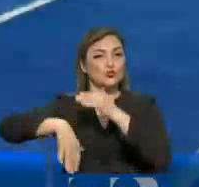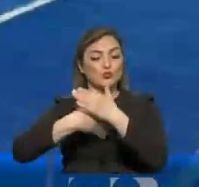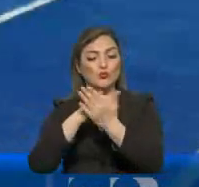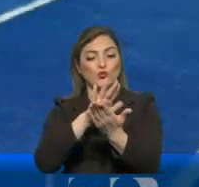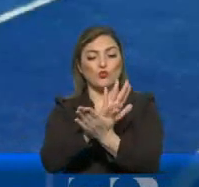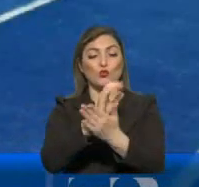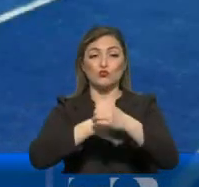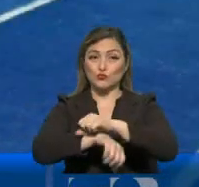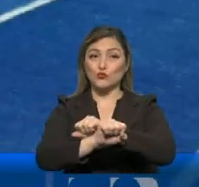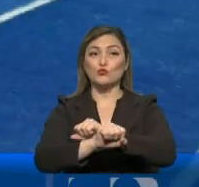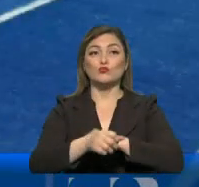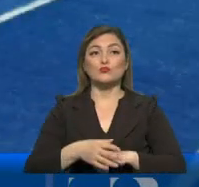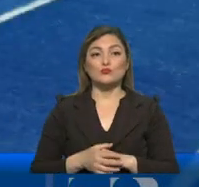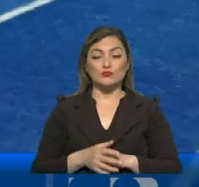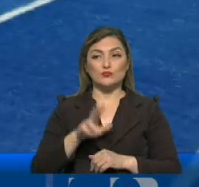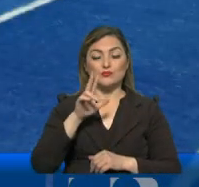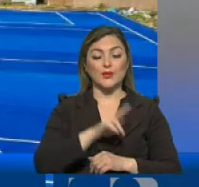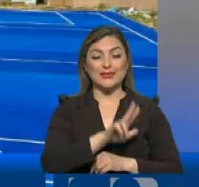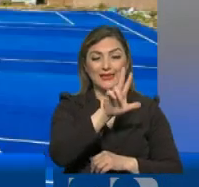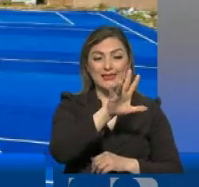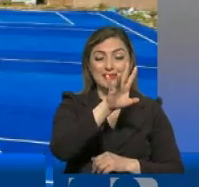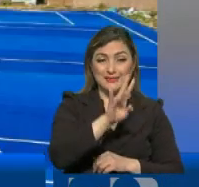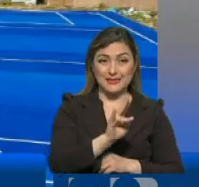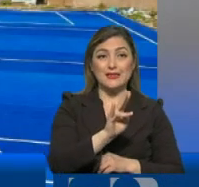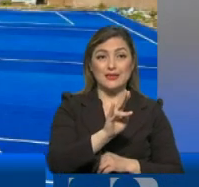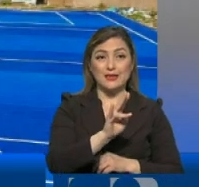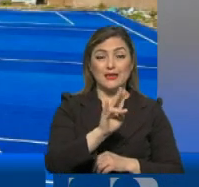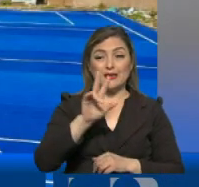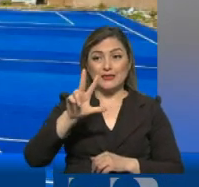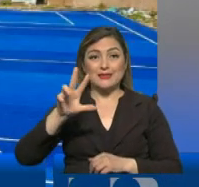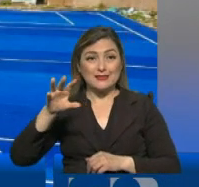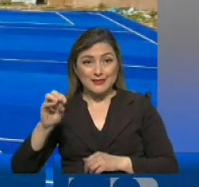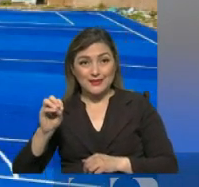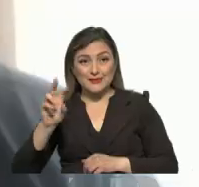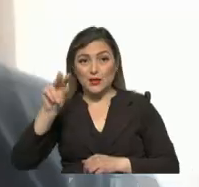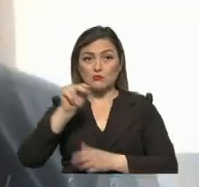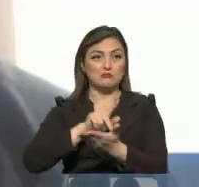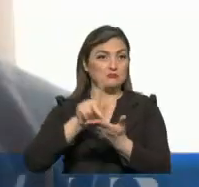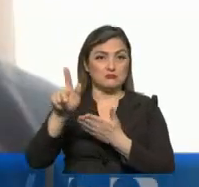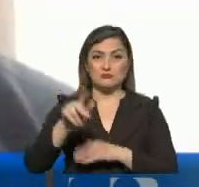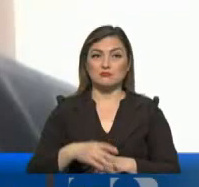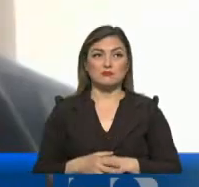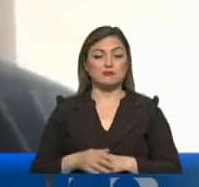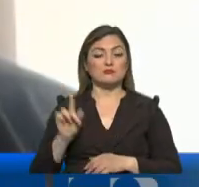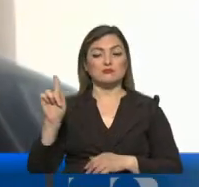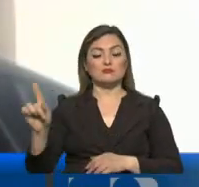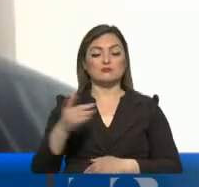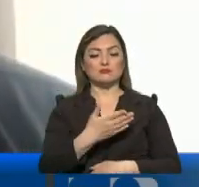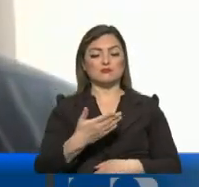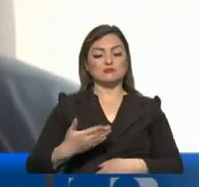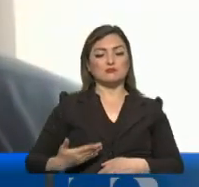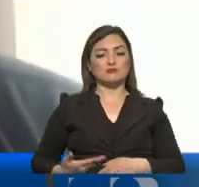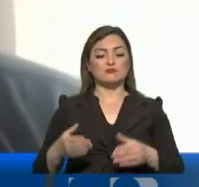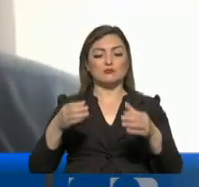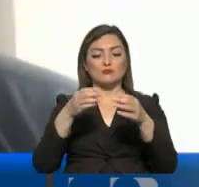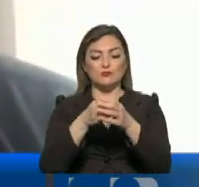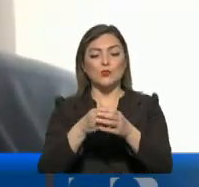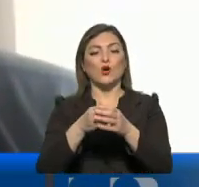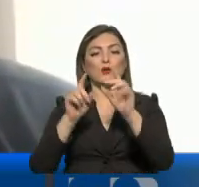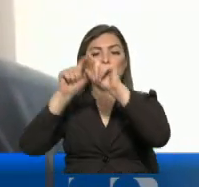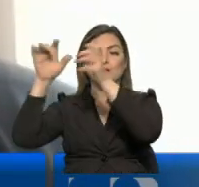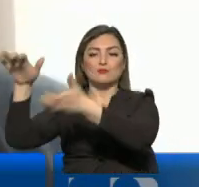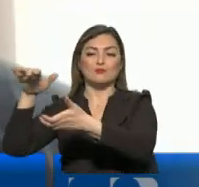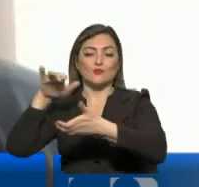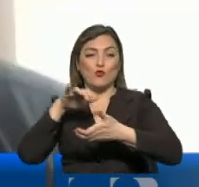fútbol. Pero a la fecha, 30 de las 37 que se construyeron no han sido pagadas. Daniel Reyes es el presidente de la Asociación de Proveedores